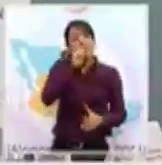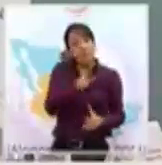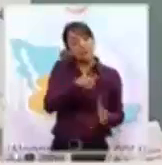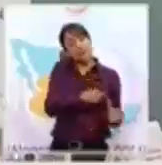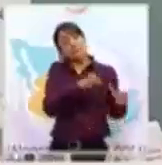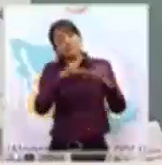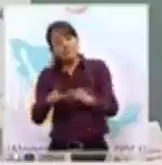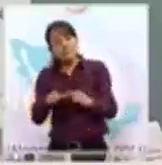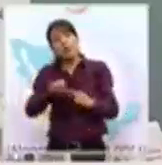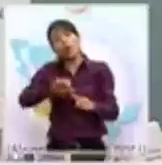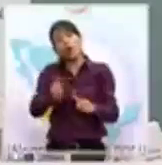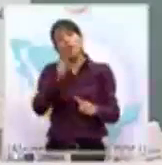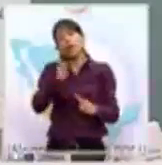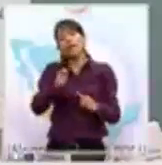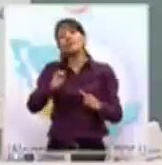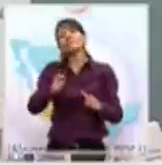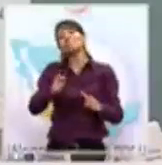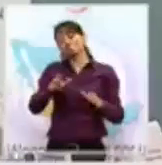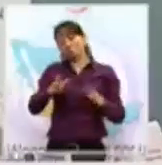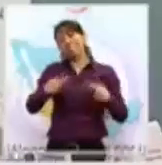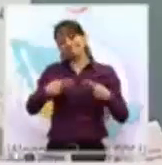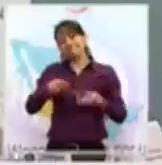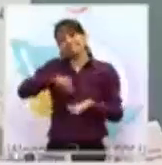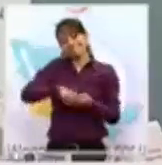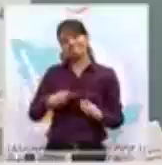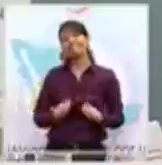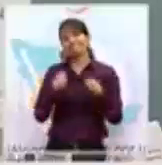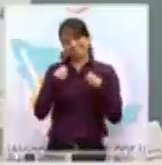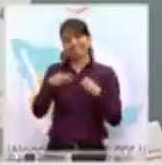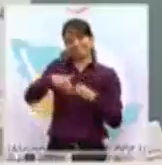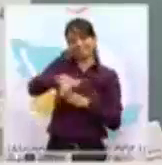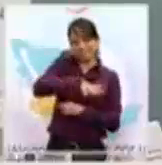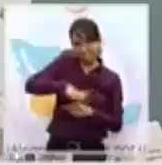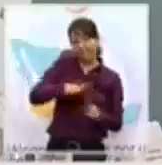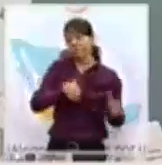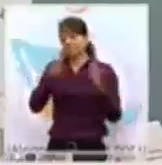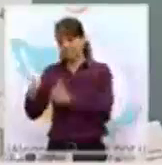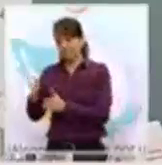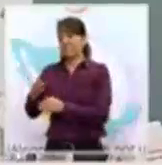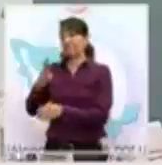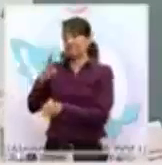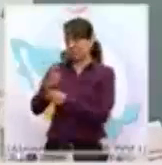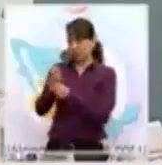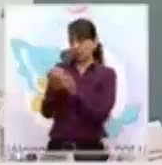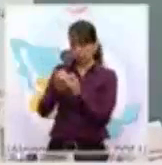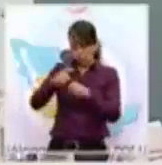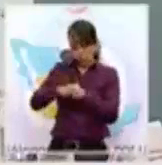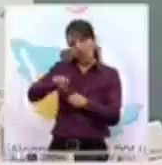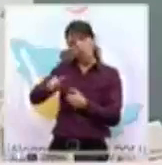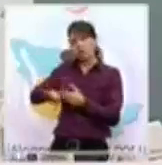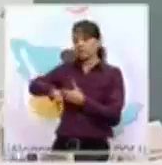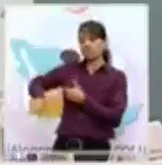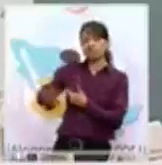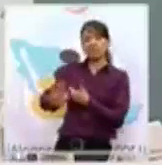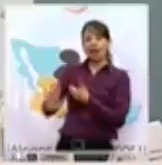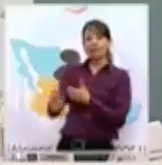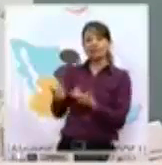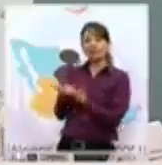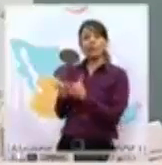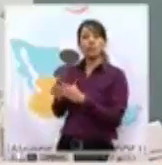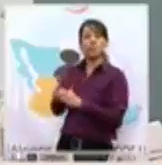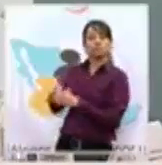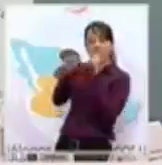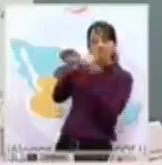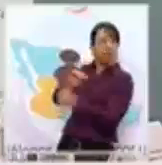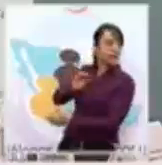referencia breve. Tercero, hay problemas de exclusión social. Cuarto, hay temas de vulnerabilidad social que no están atendidos. Y finalmente, la parte